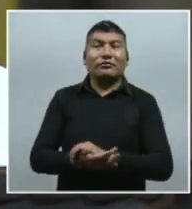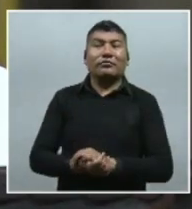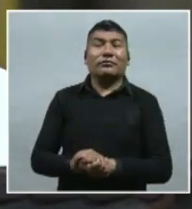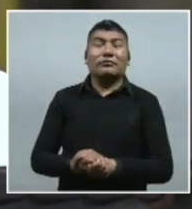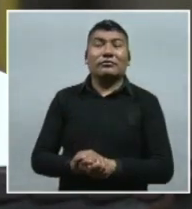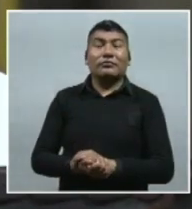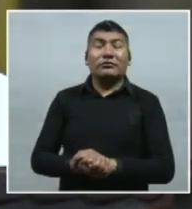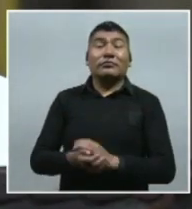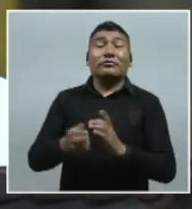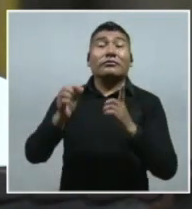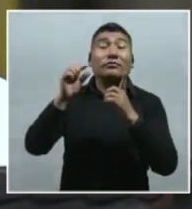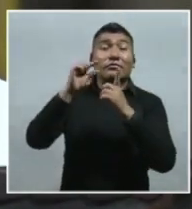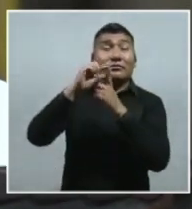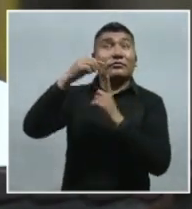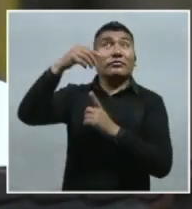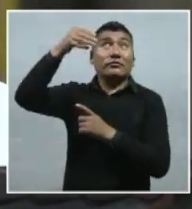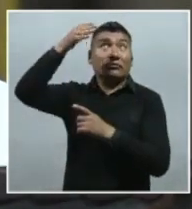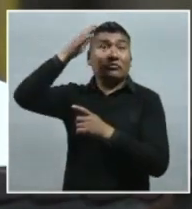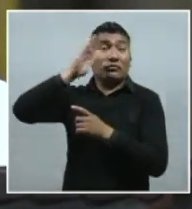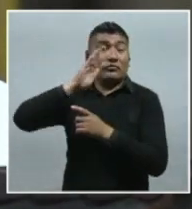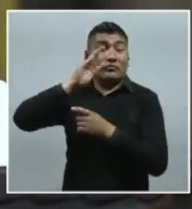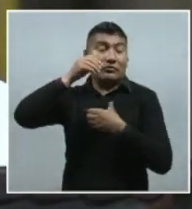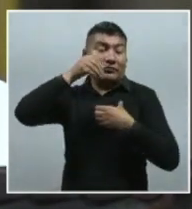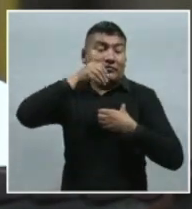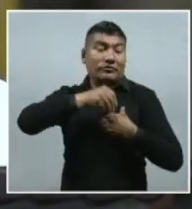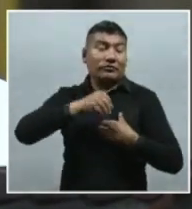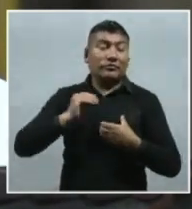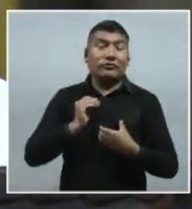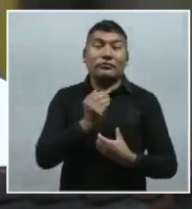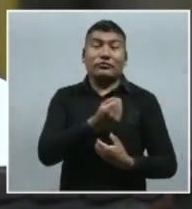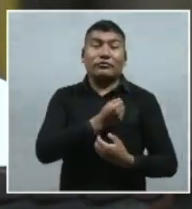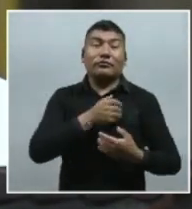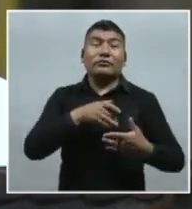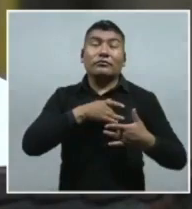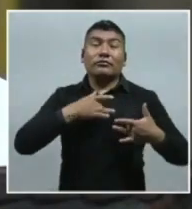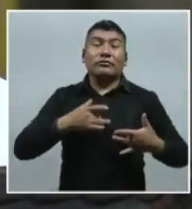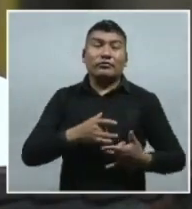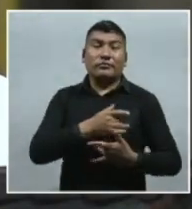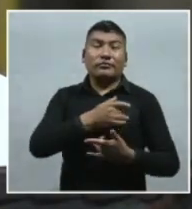que la palabra de Dios habite en nuestros corazones amén